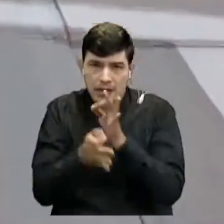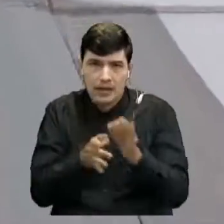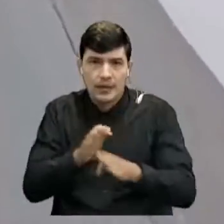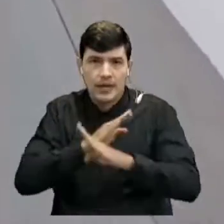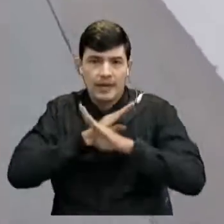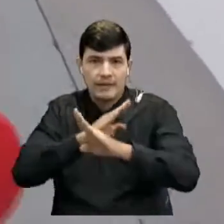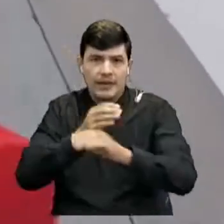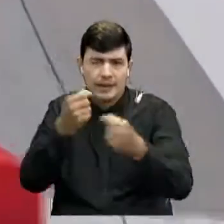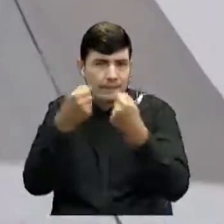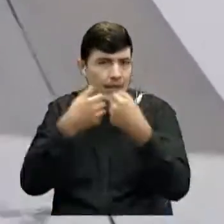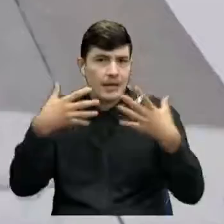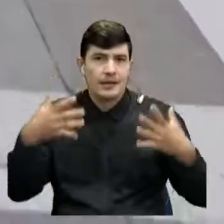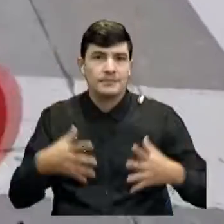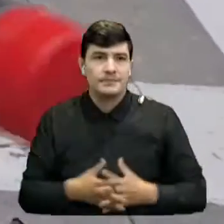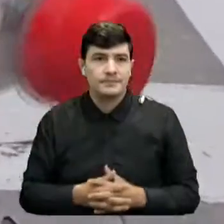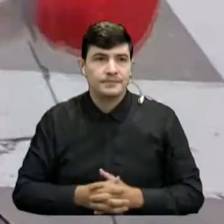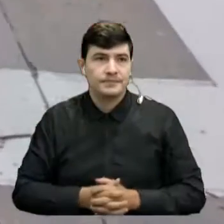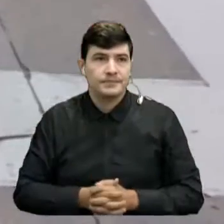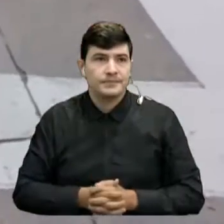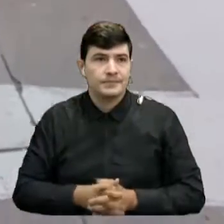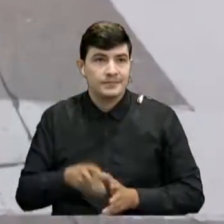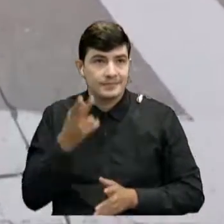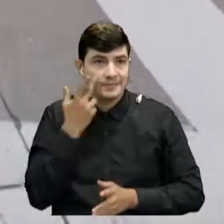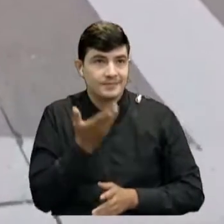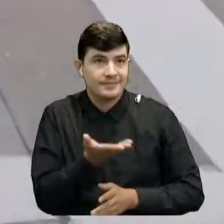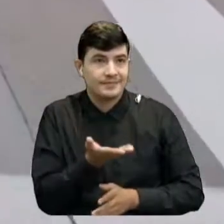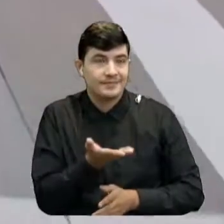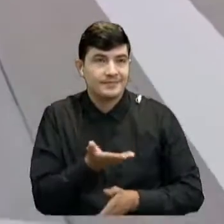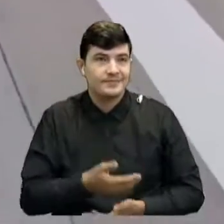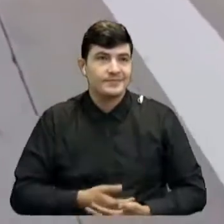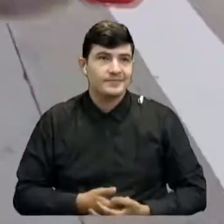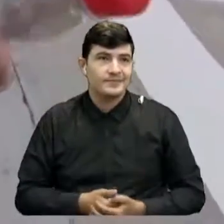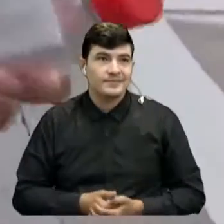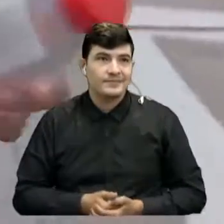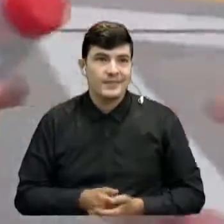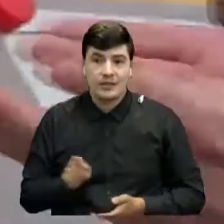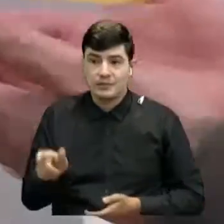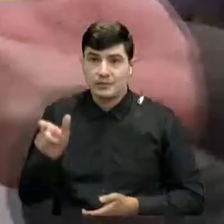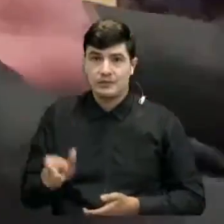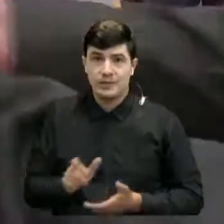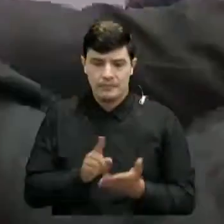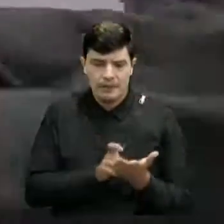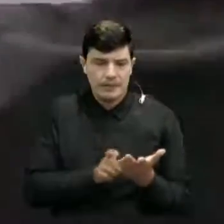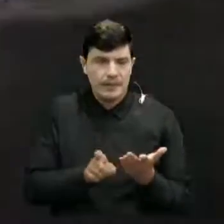la accidentalidad vial. Ahí entonces está uno de nuestros patrulleros, el alcohol,